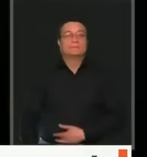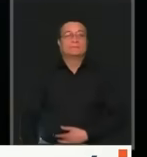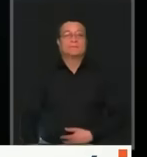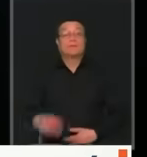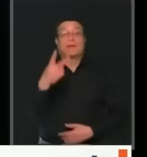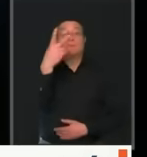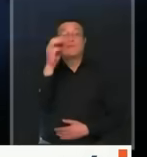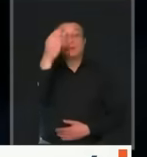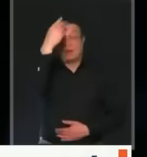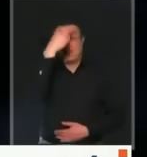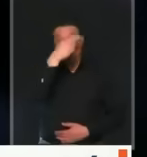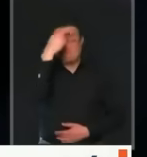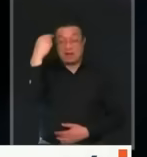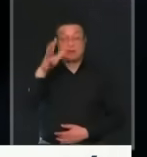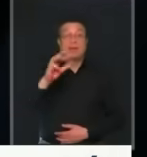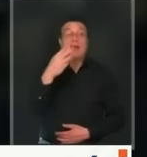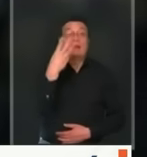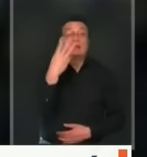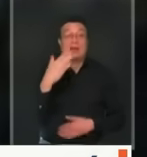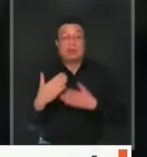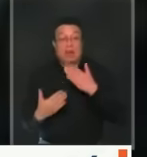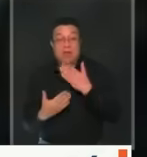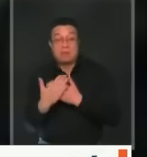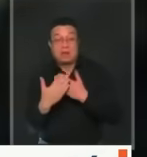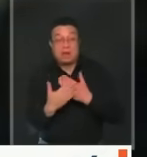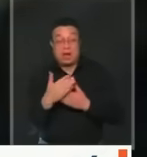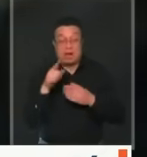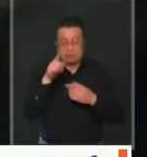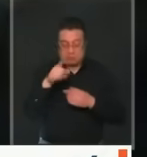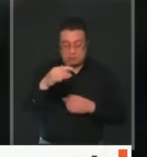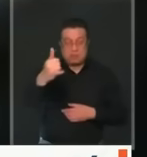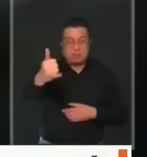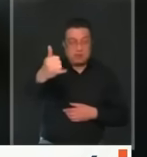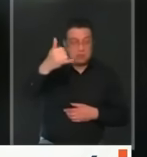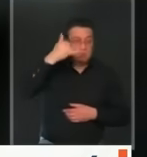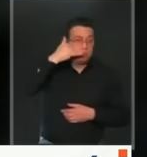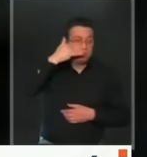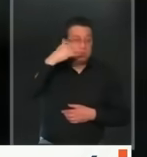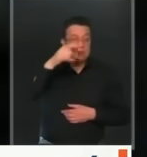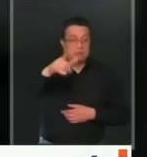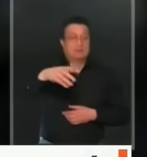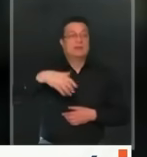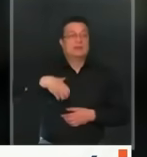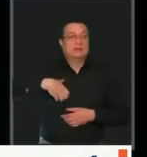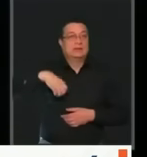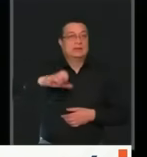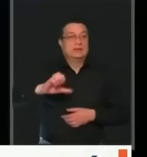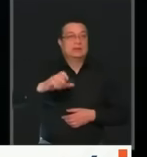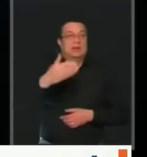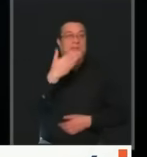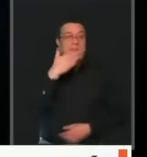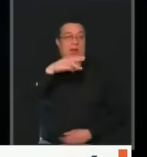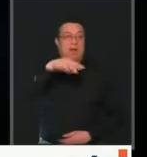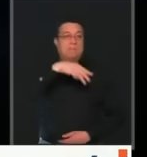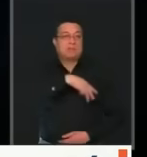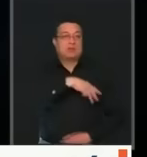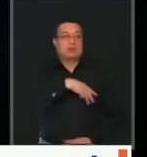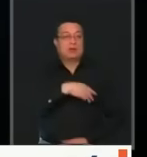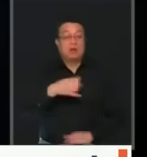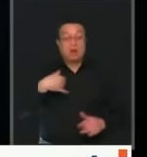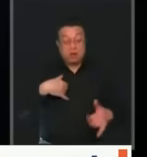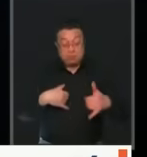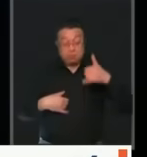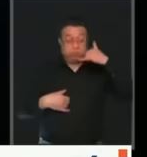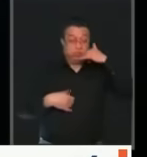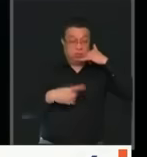El 20 de marzo, a eso de las 3 de la mañana, se produjo un llamado a la Brigada de Homicidios Metropolitana. Al detective que atendió no le